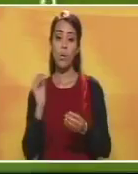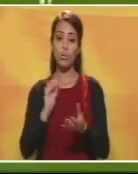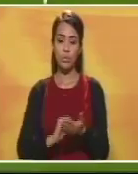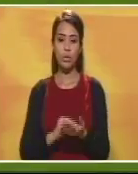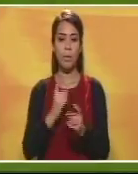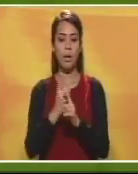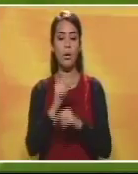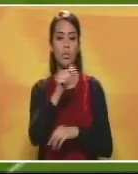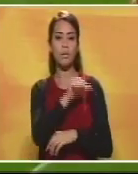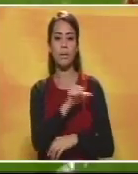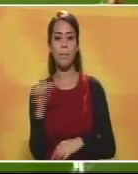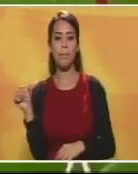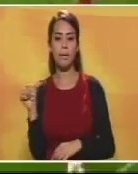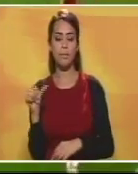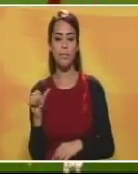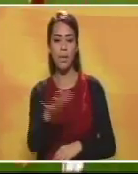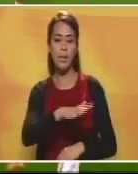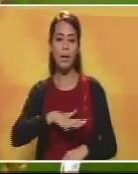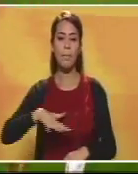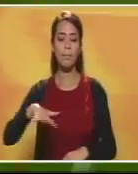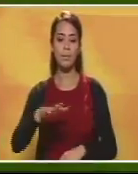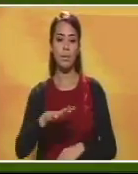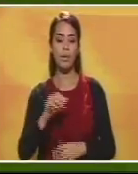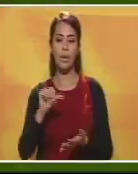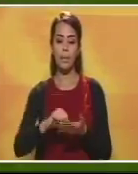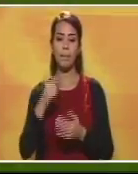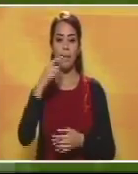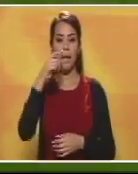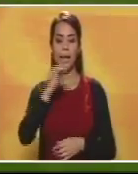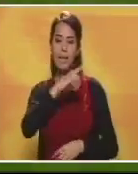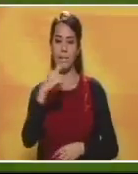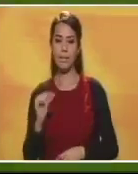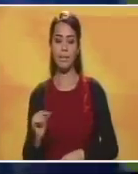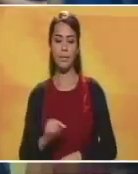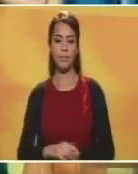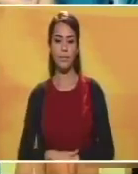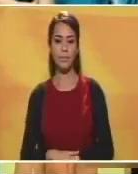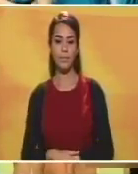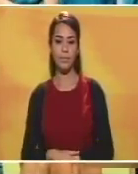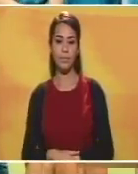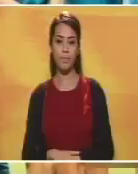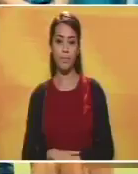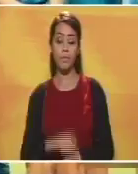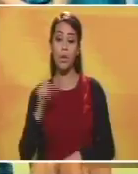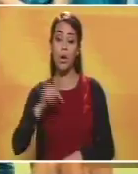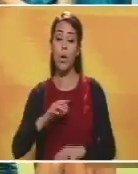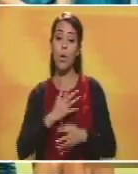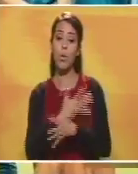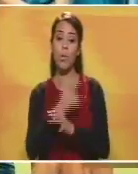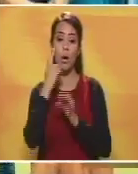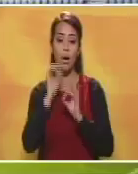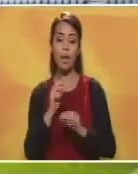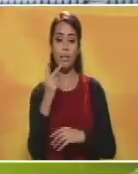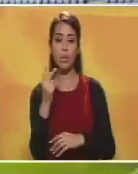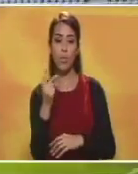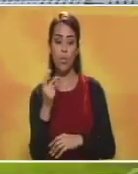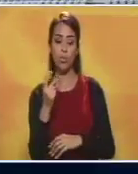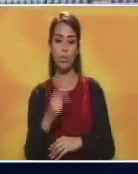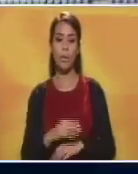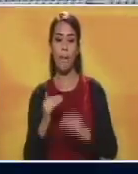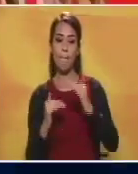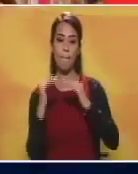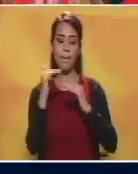en una semana en el Estadio Olímpico de la capital italiana. Hoy se juega la ida de la segunda semifinal